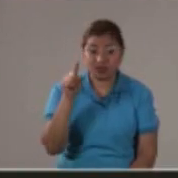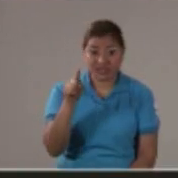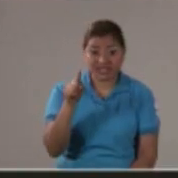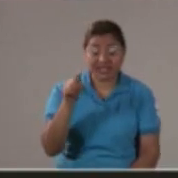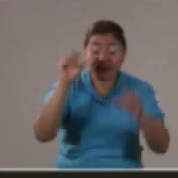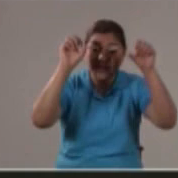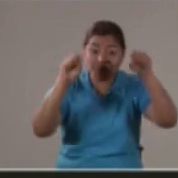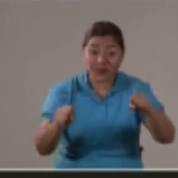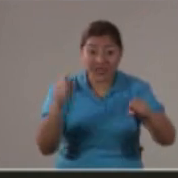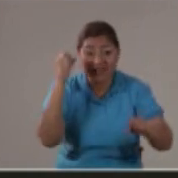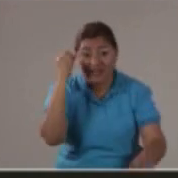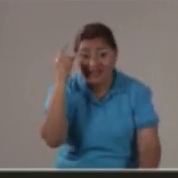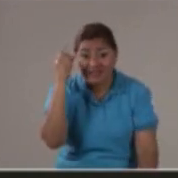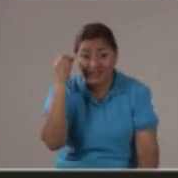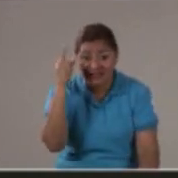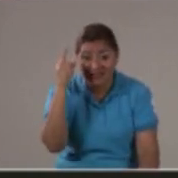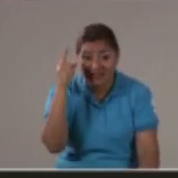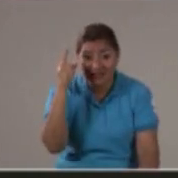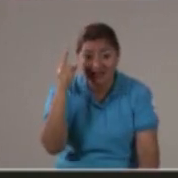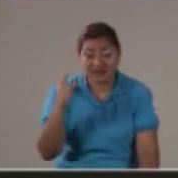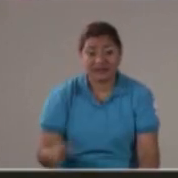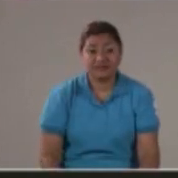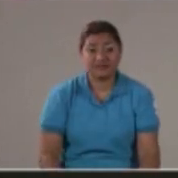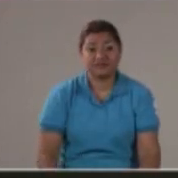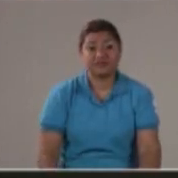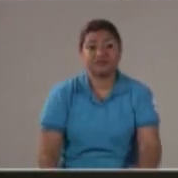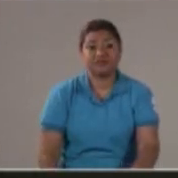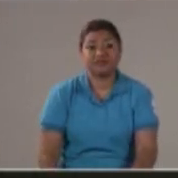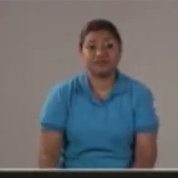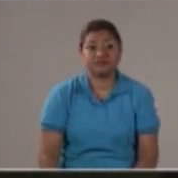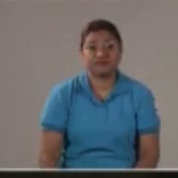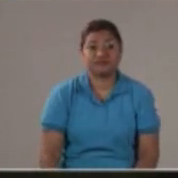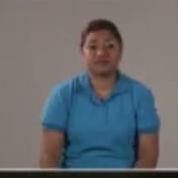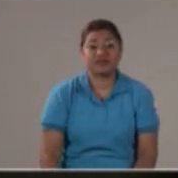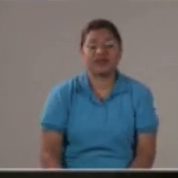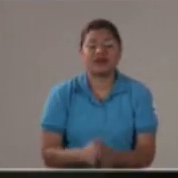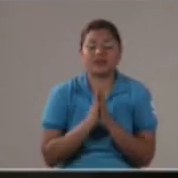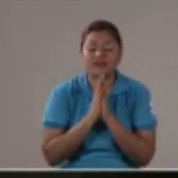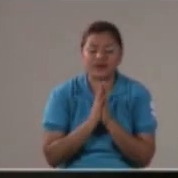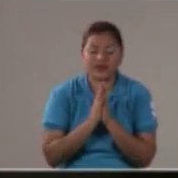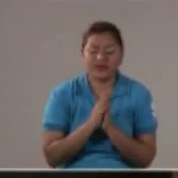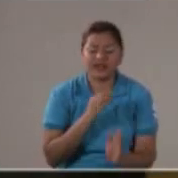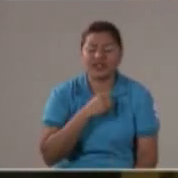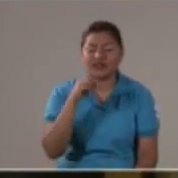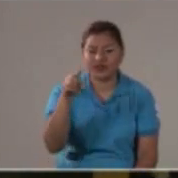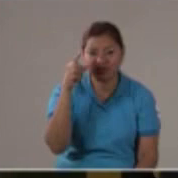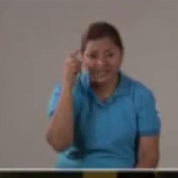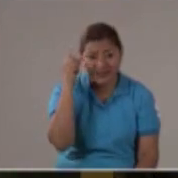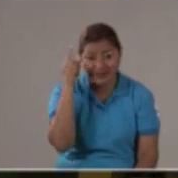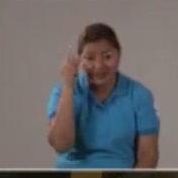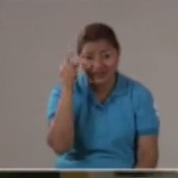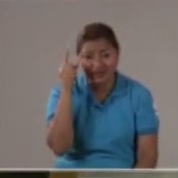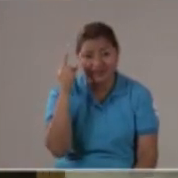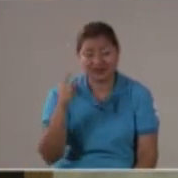No lo voy a soltar a usted hasta que me dé a entender.